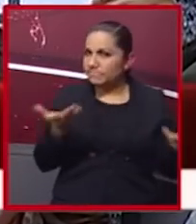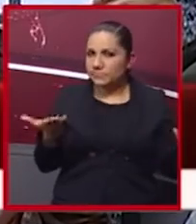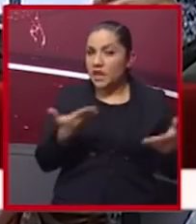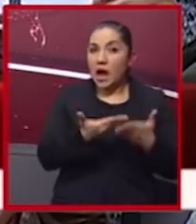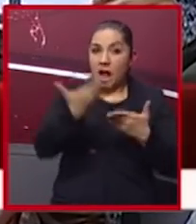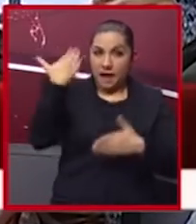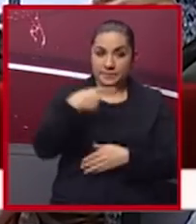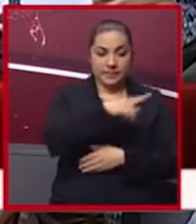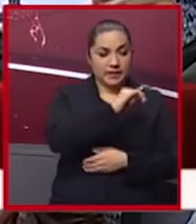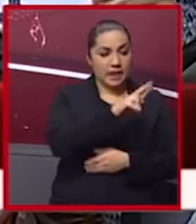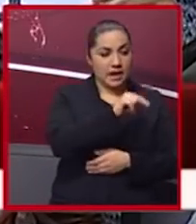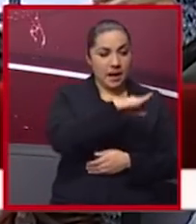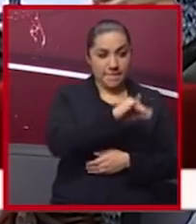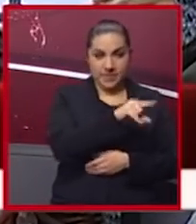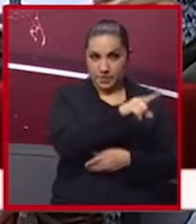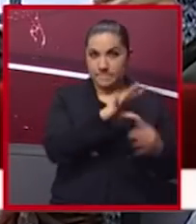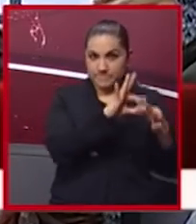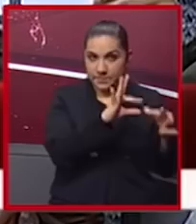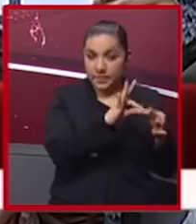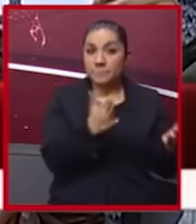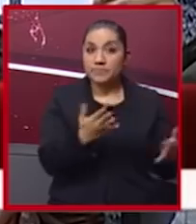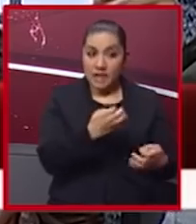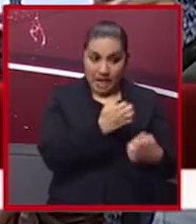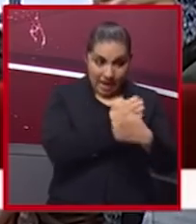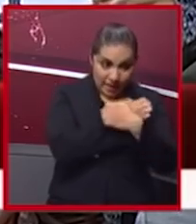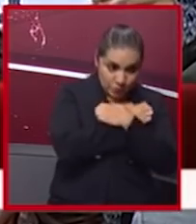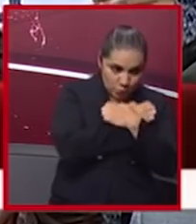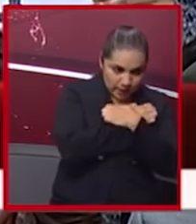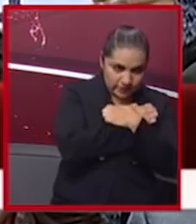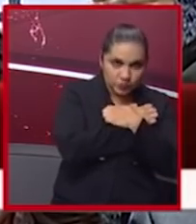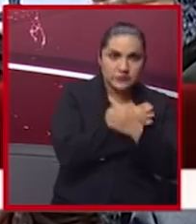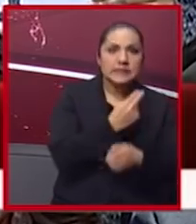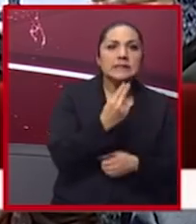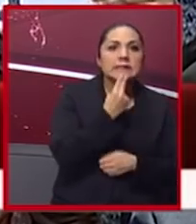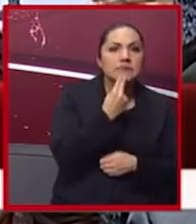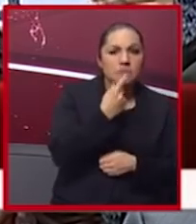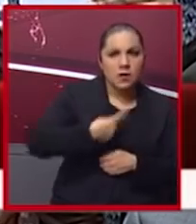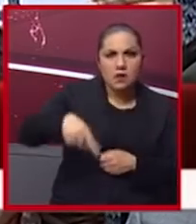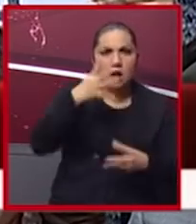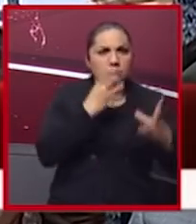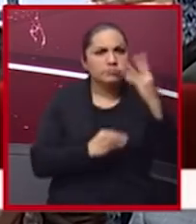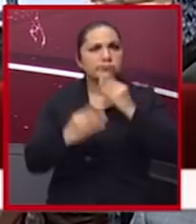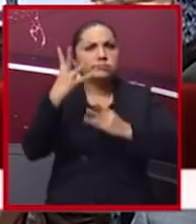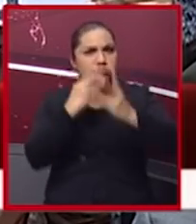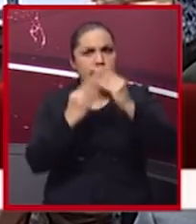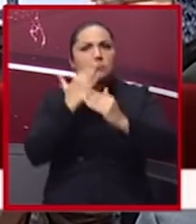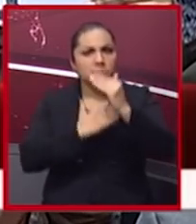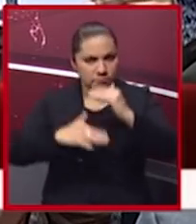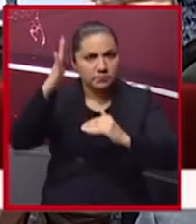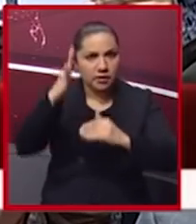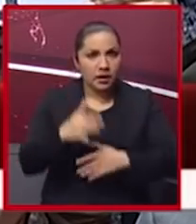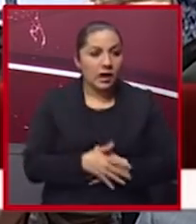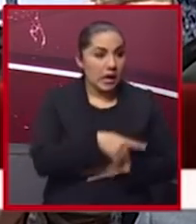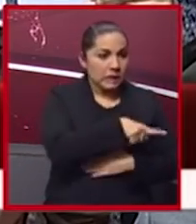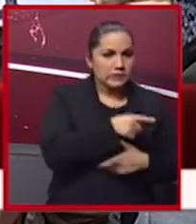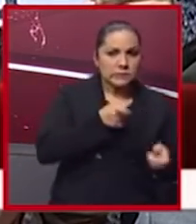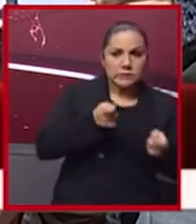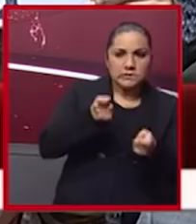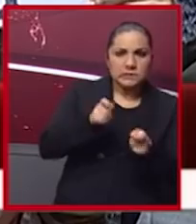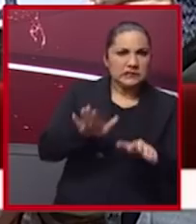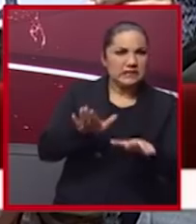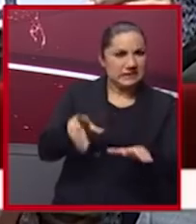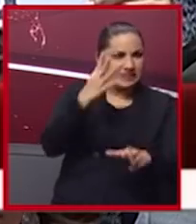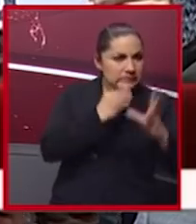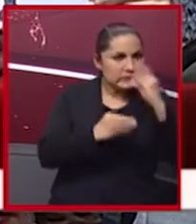educación llama a educación y la ignorancia llama a la ignorancia. Si el presupuesto no asigna recursos dignos a la